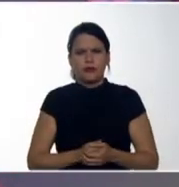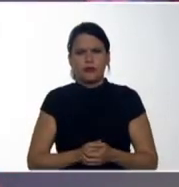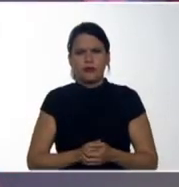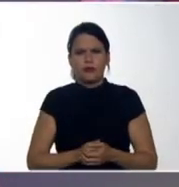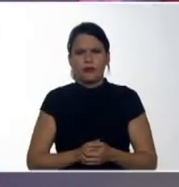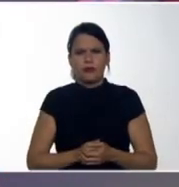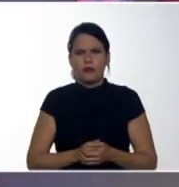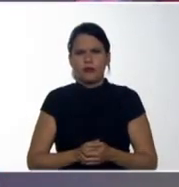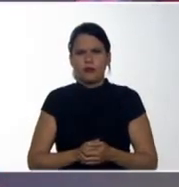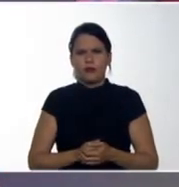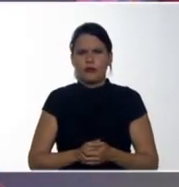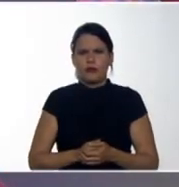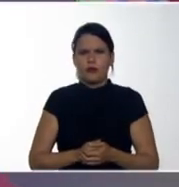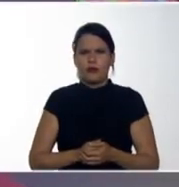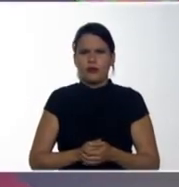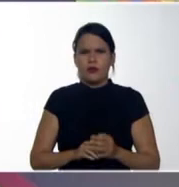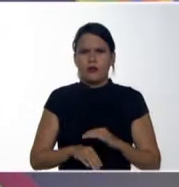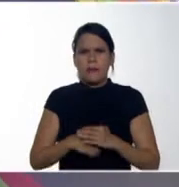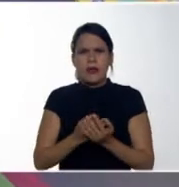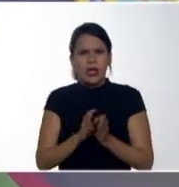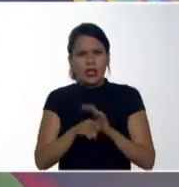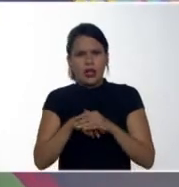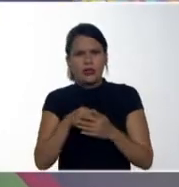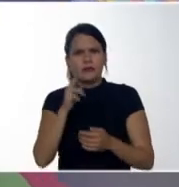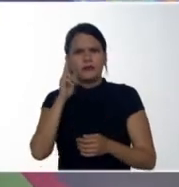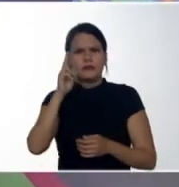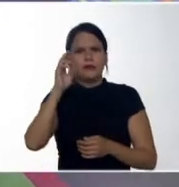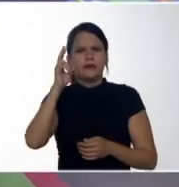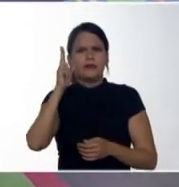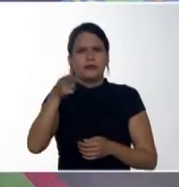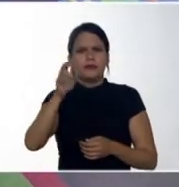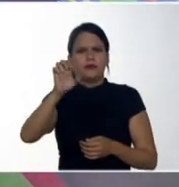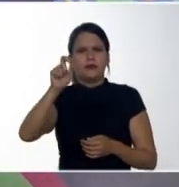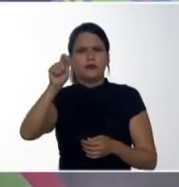Entonces, esto es una mezcla heterogénea. Más